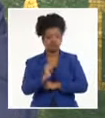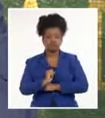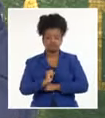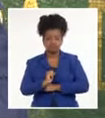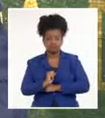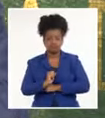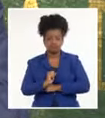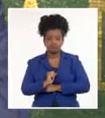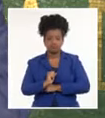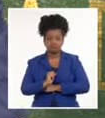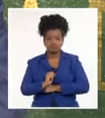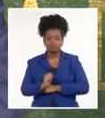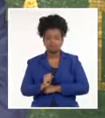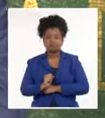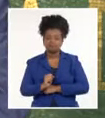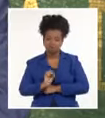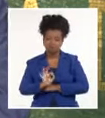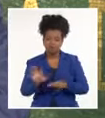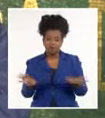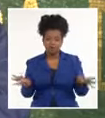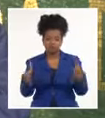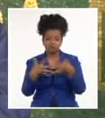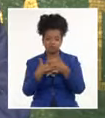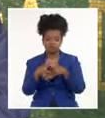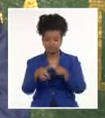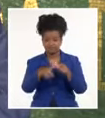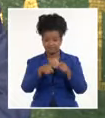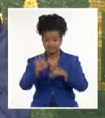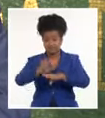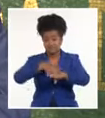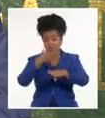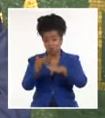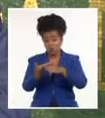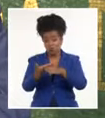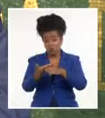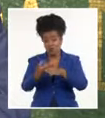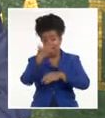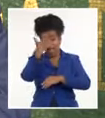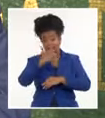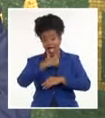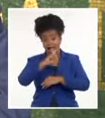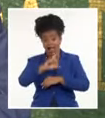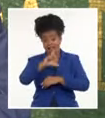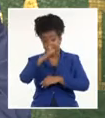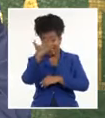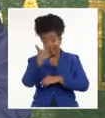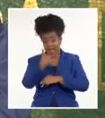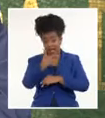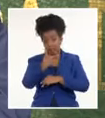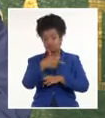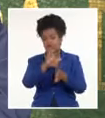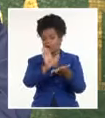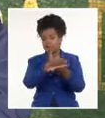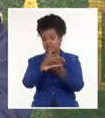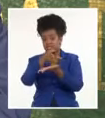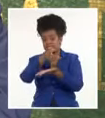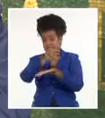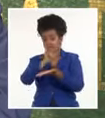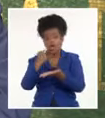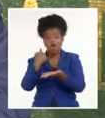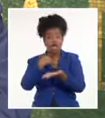propias realidades. Y después de 17 años de la fundación de la Alianza, es decir, que enfrentamos,